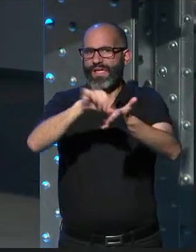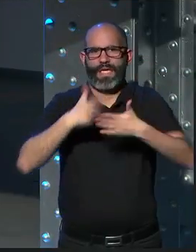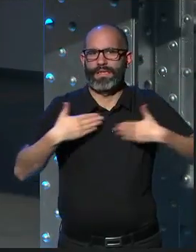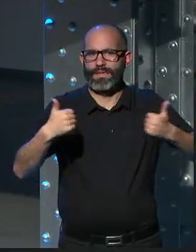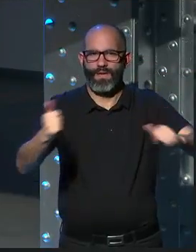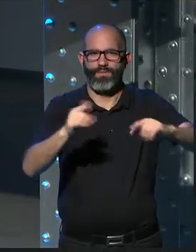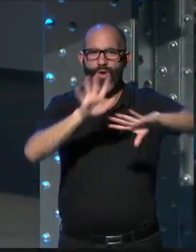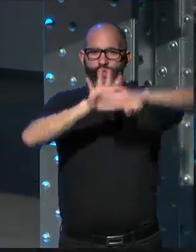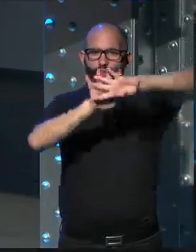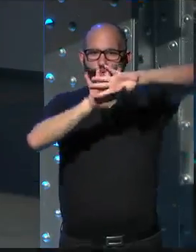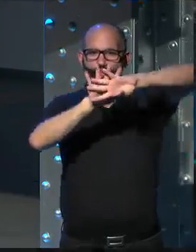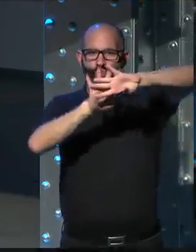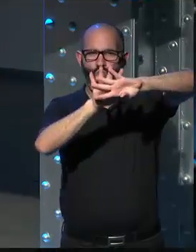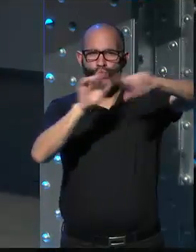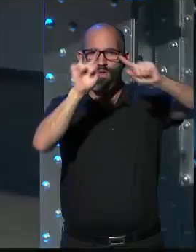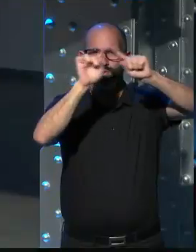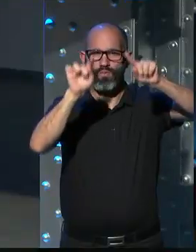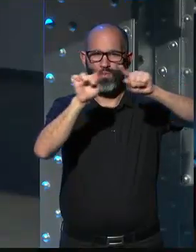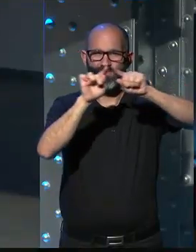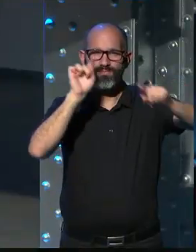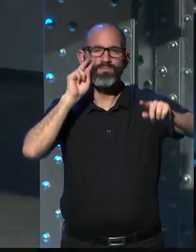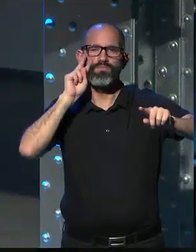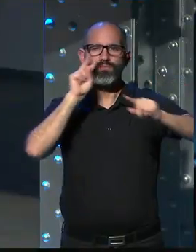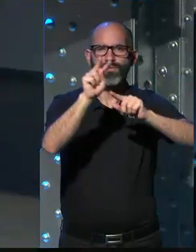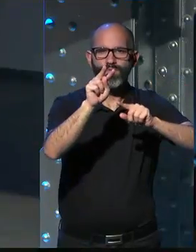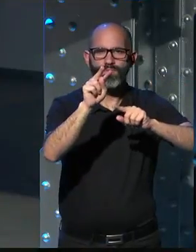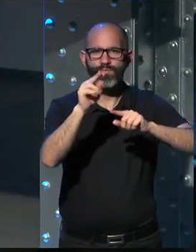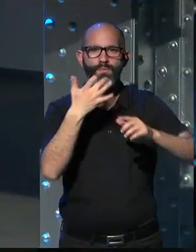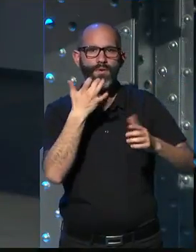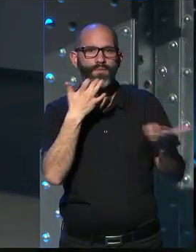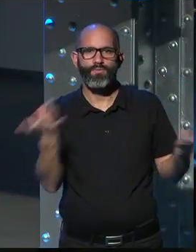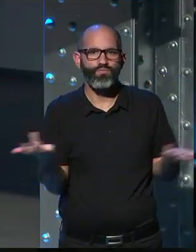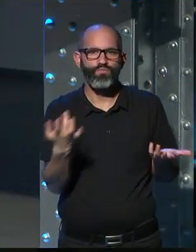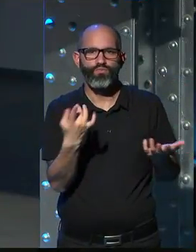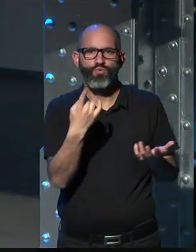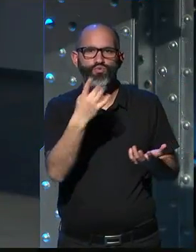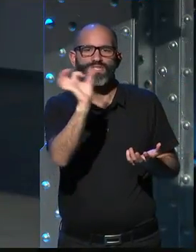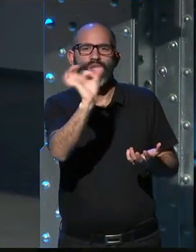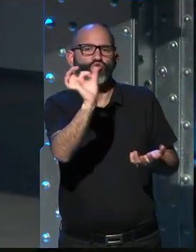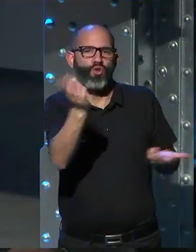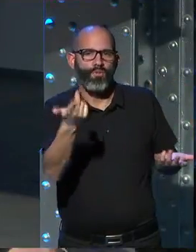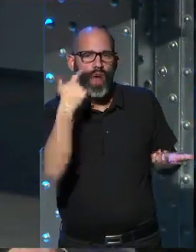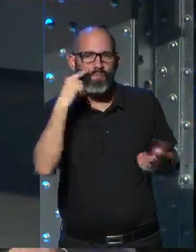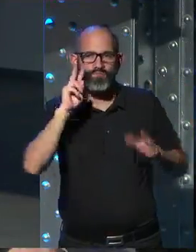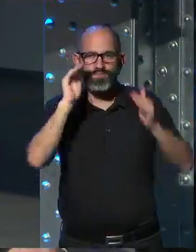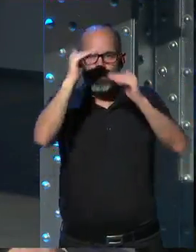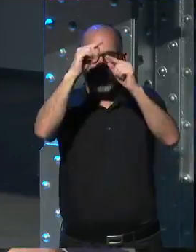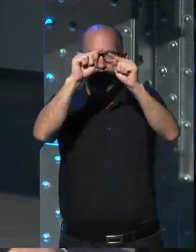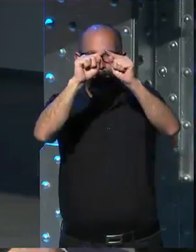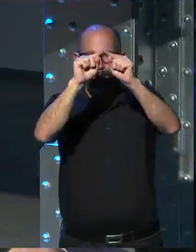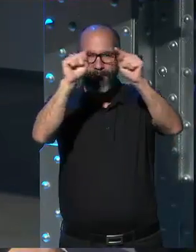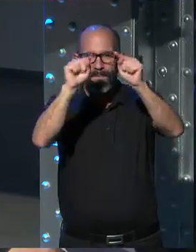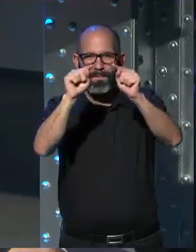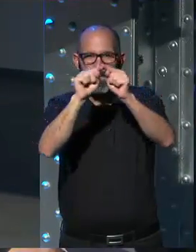y vamos a fijar la mirada en una de estas intersecciones centrales durante unos segundos, y lo que vamos a ver es